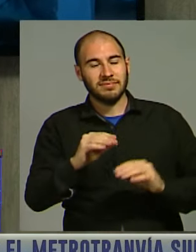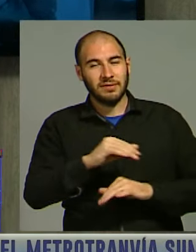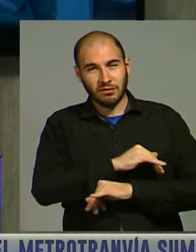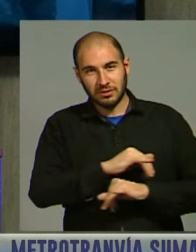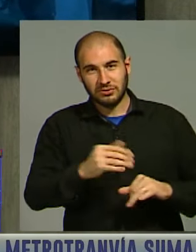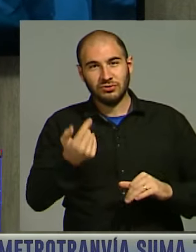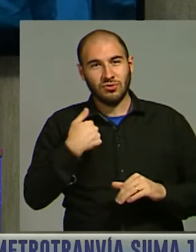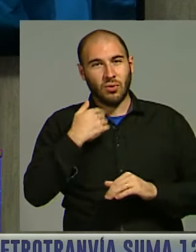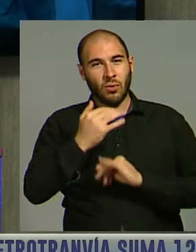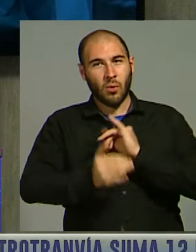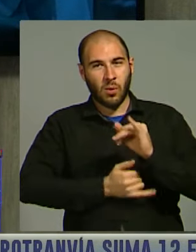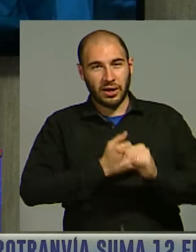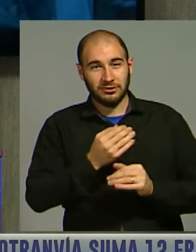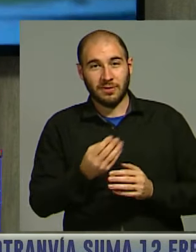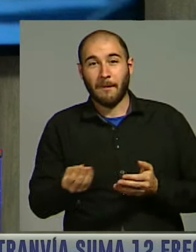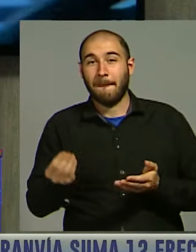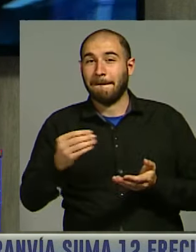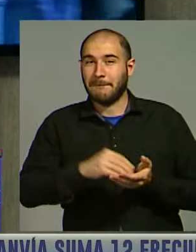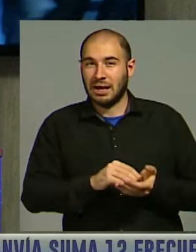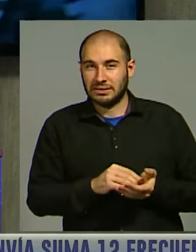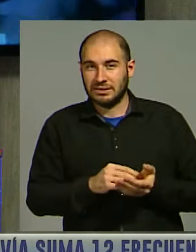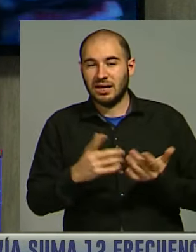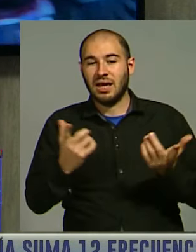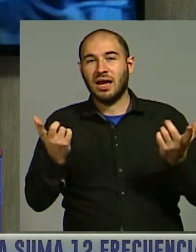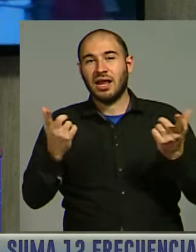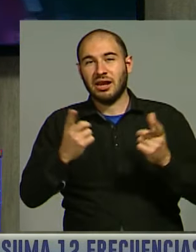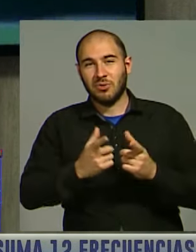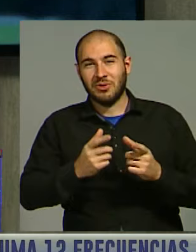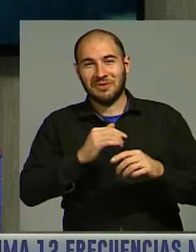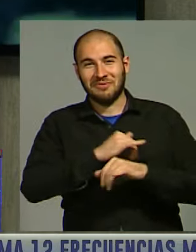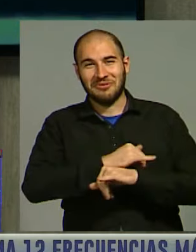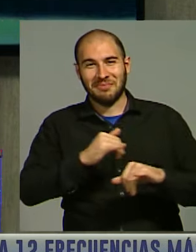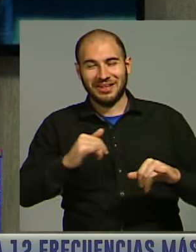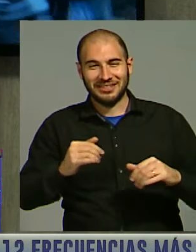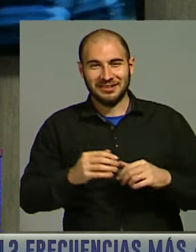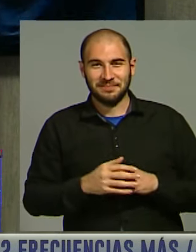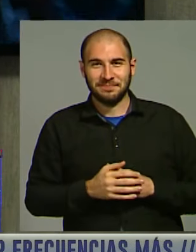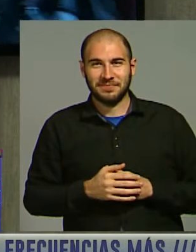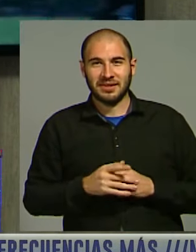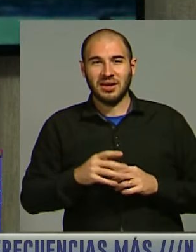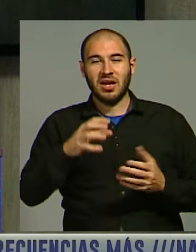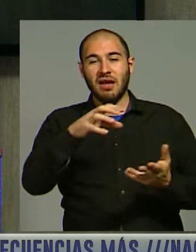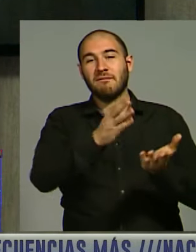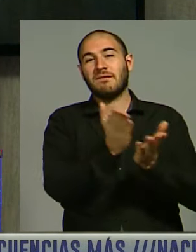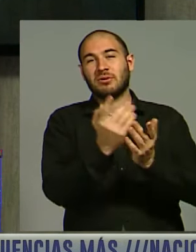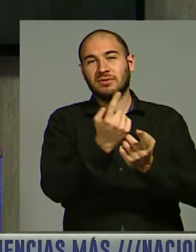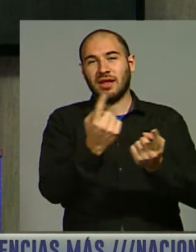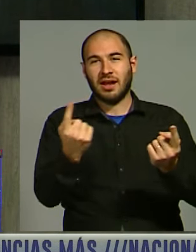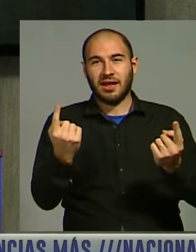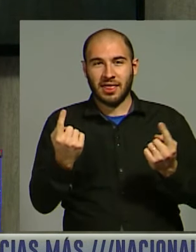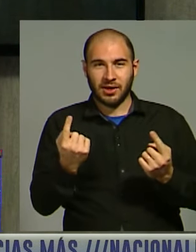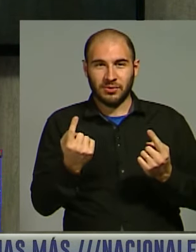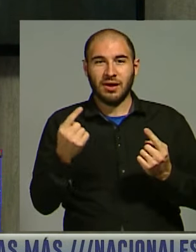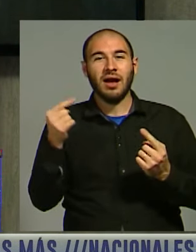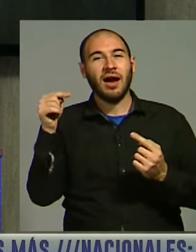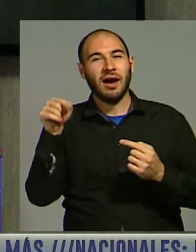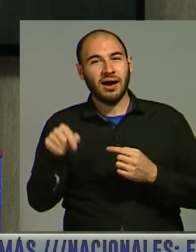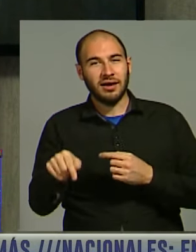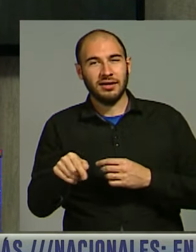estoy diciendo y además se van a hacer reuniones informáticas en las unidades académicas. Así bien. Que ellos ahí van a